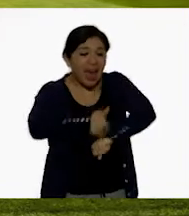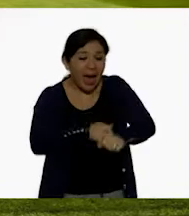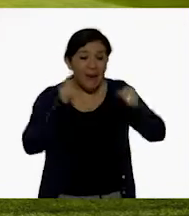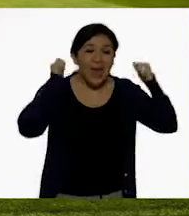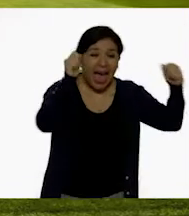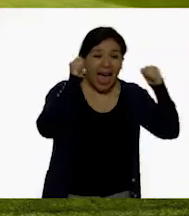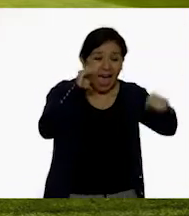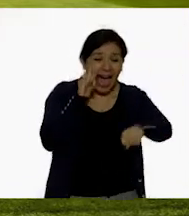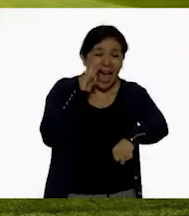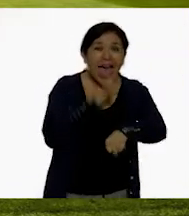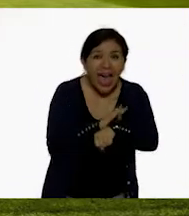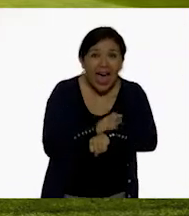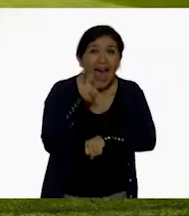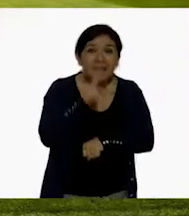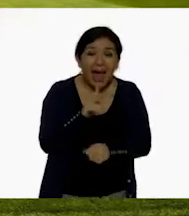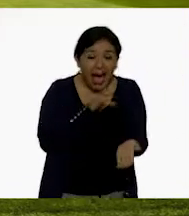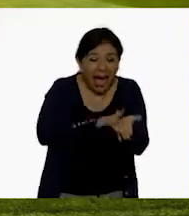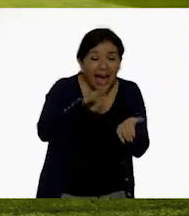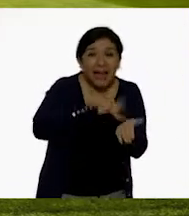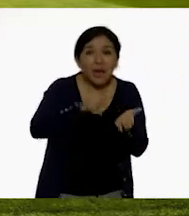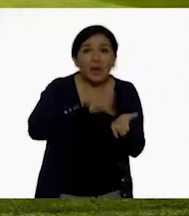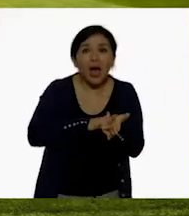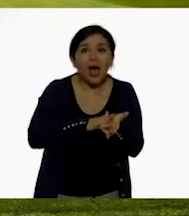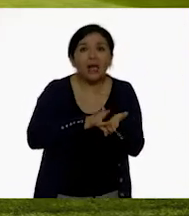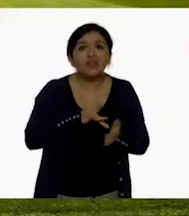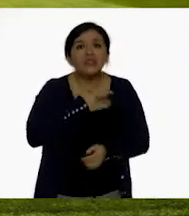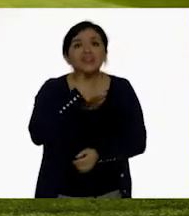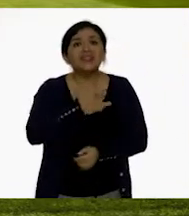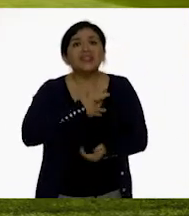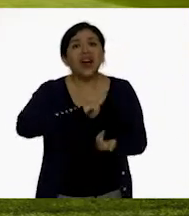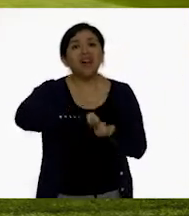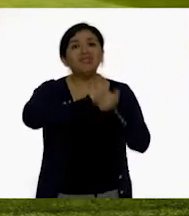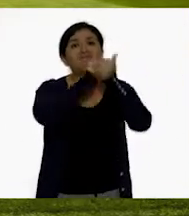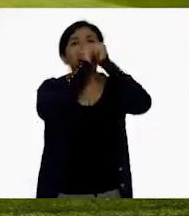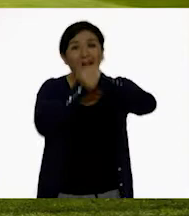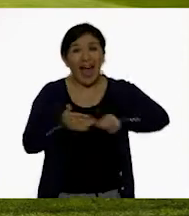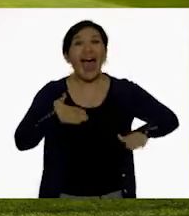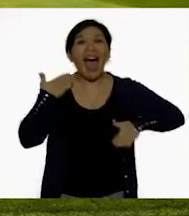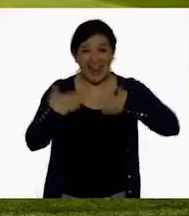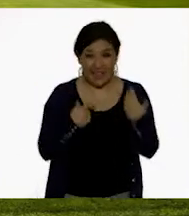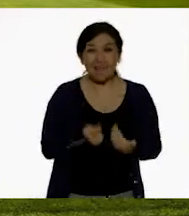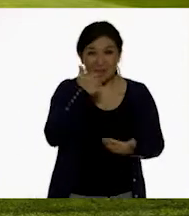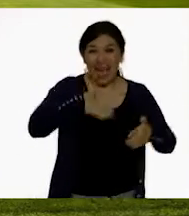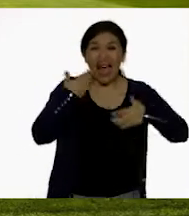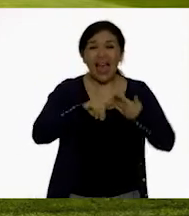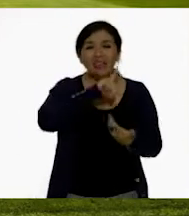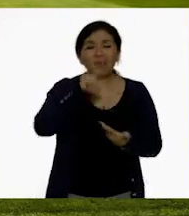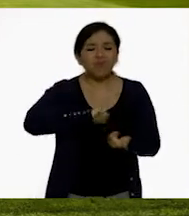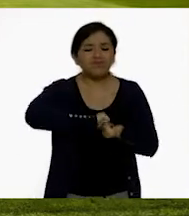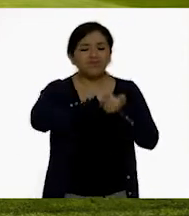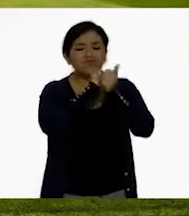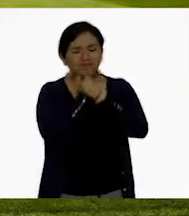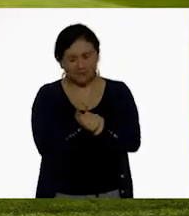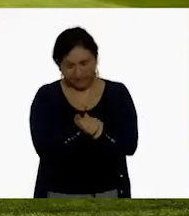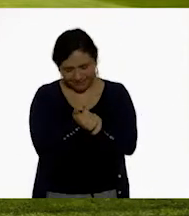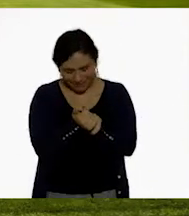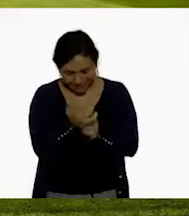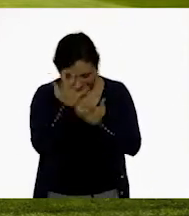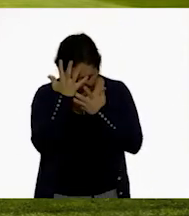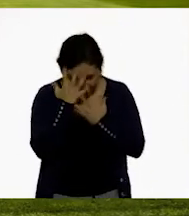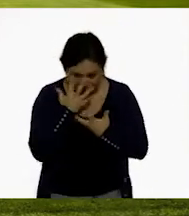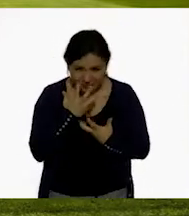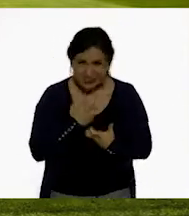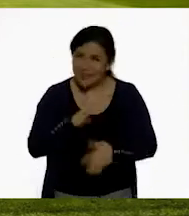gente de la comunidad escolar que los apoyaban experimentaron una gran alegría para después repentinamente